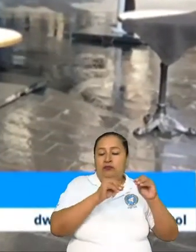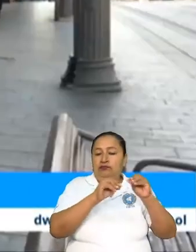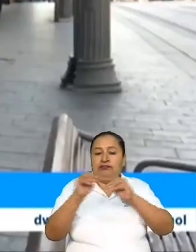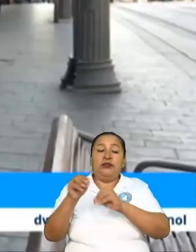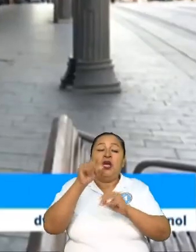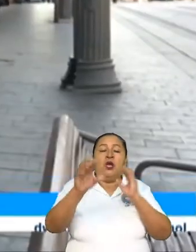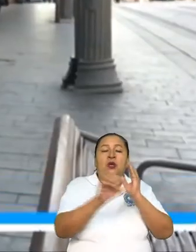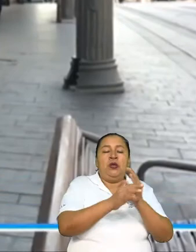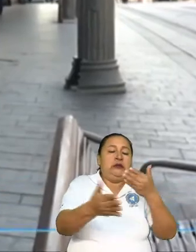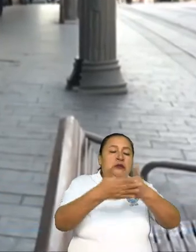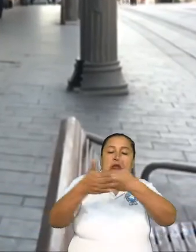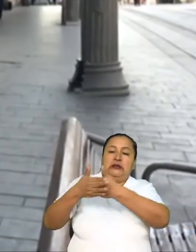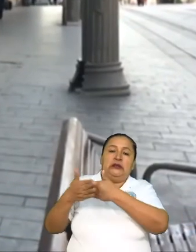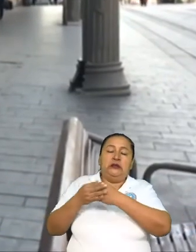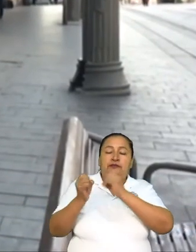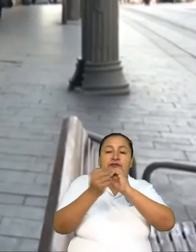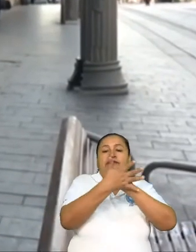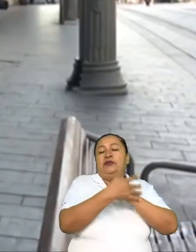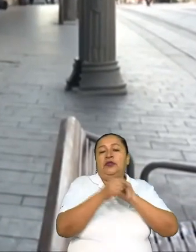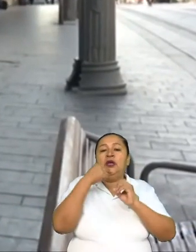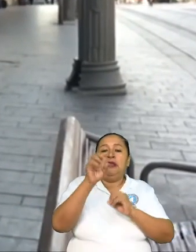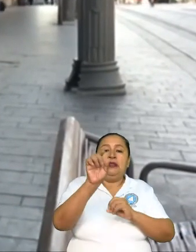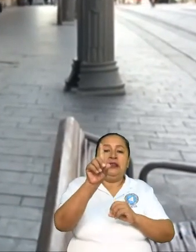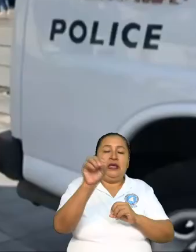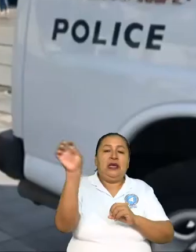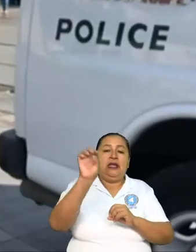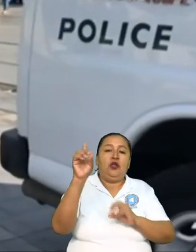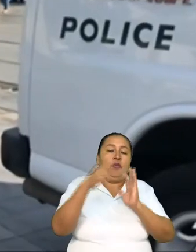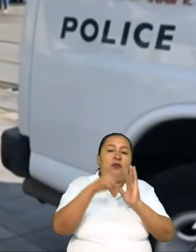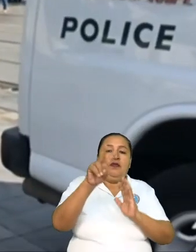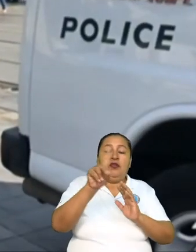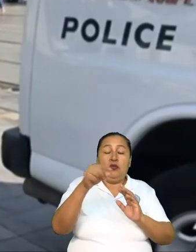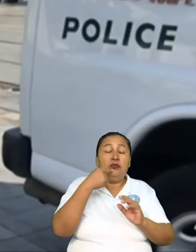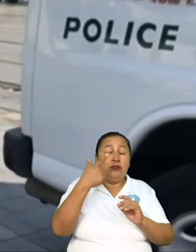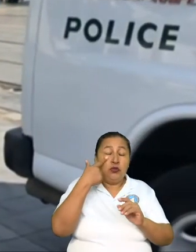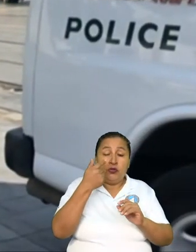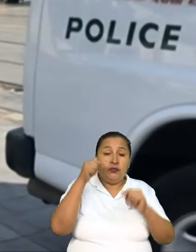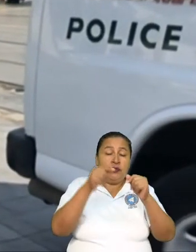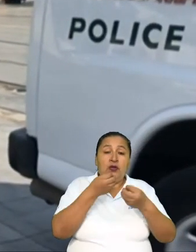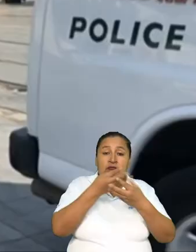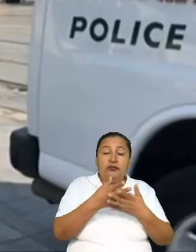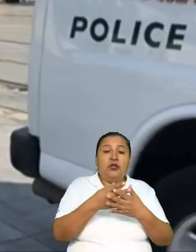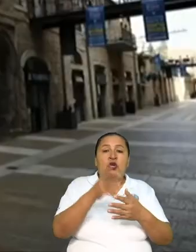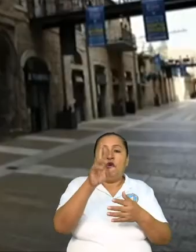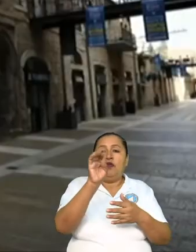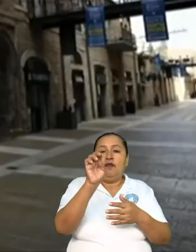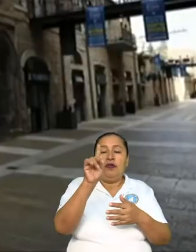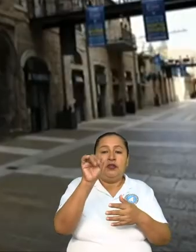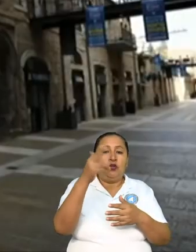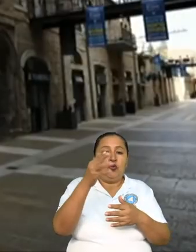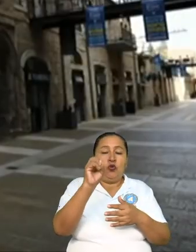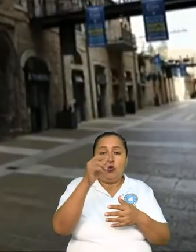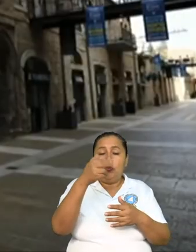COVID-19 que durará hasta el 10 de enero de 2021, luego de conocerse por el Instituto Robert Koch, responsable